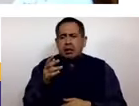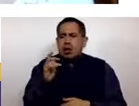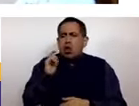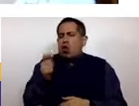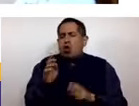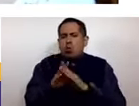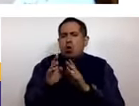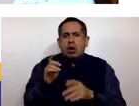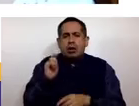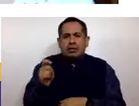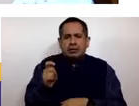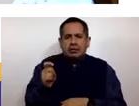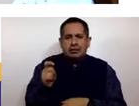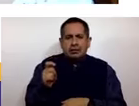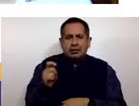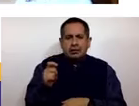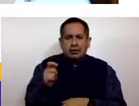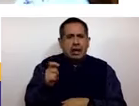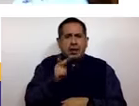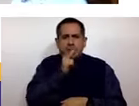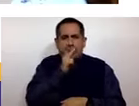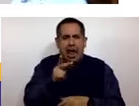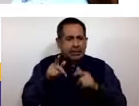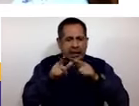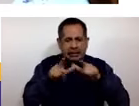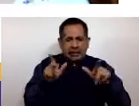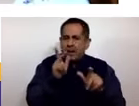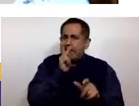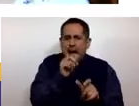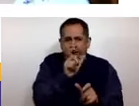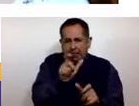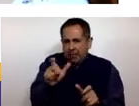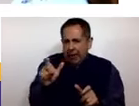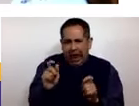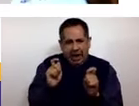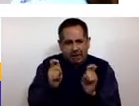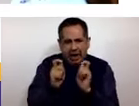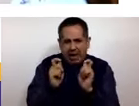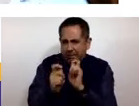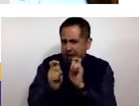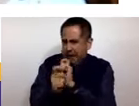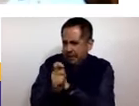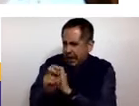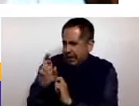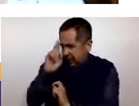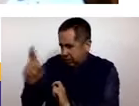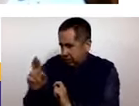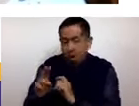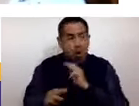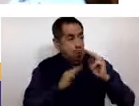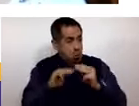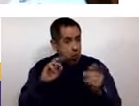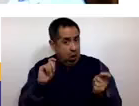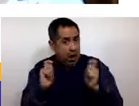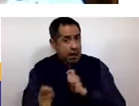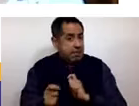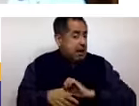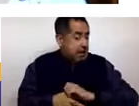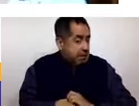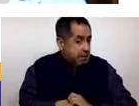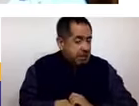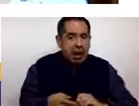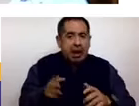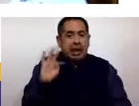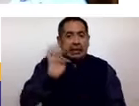mundo si cambiamos el lenguaje. Entonces, el reconocimiento legal de este tipo de figuras